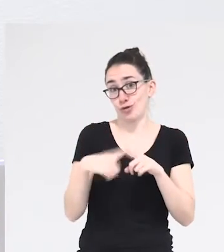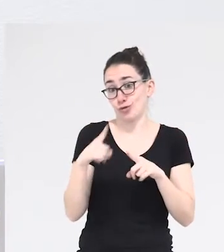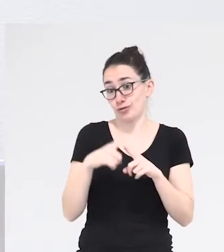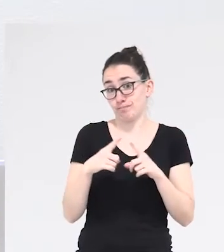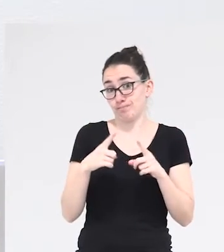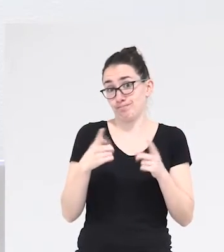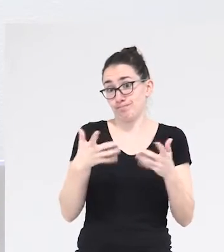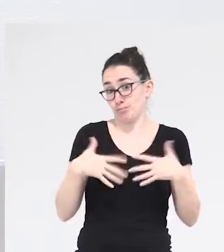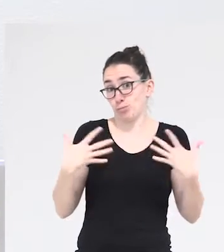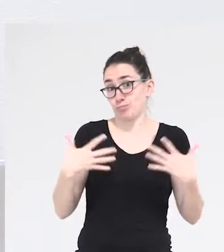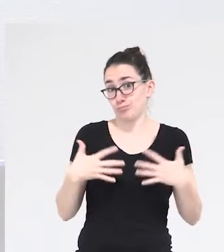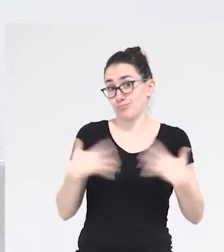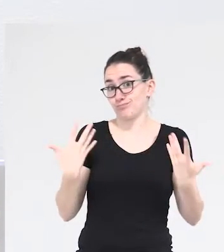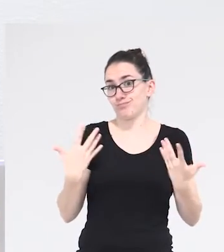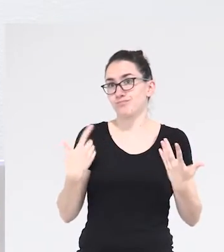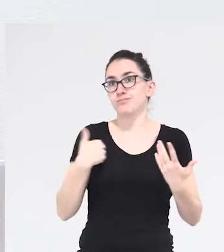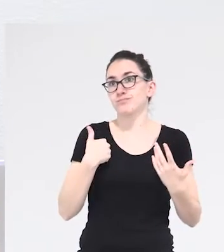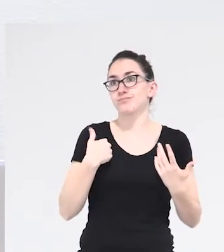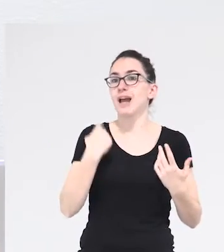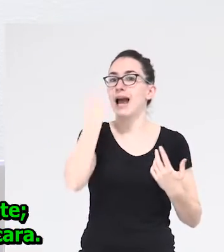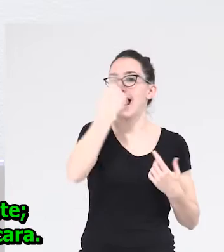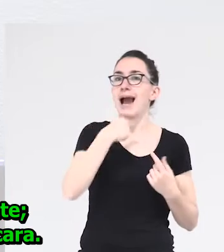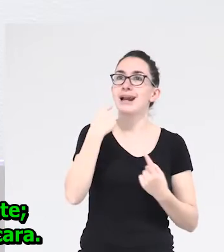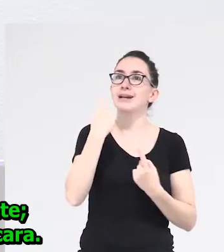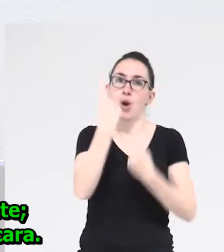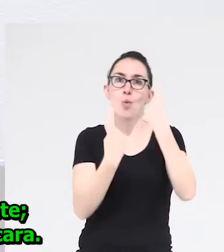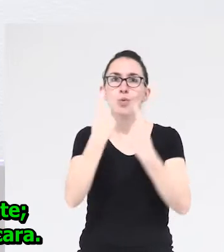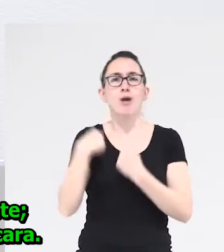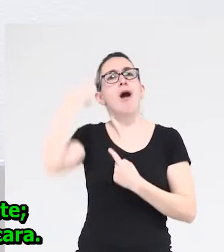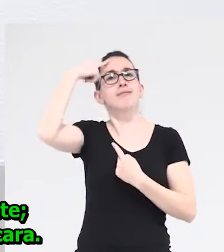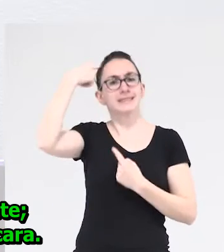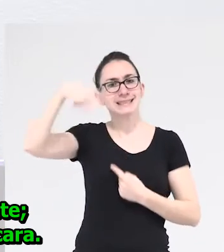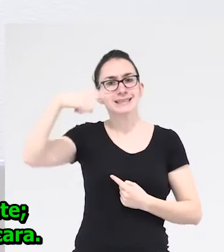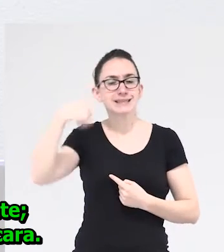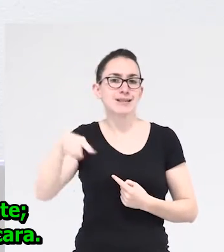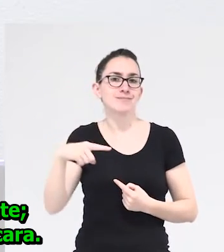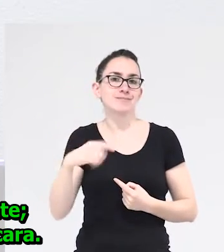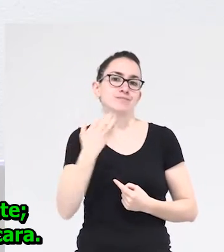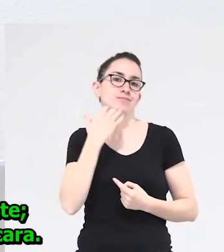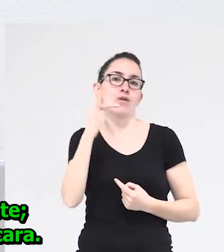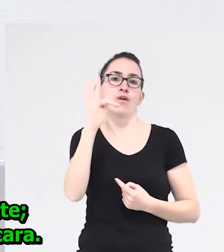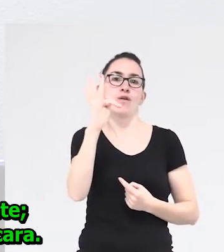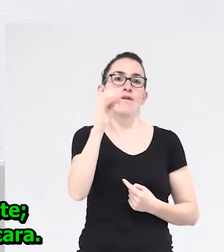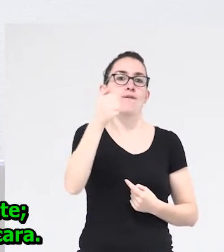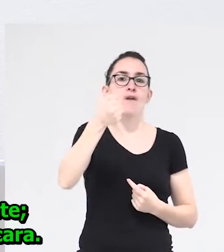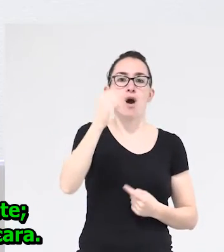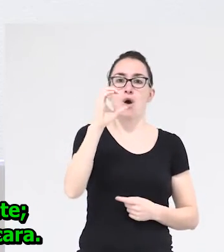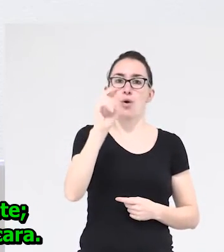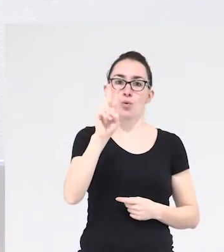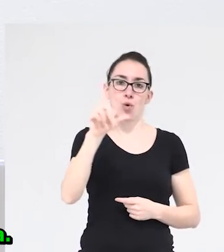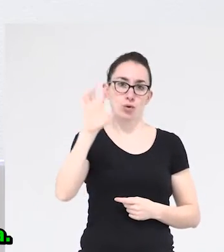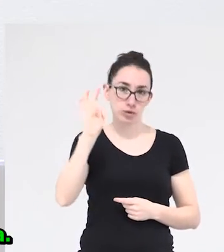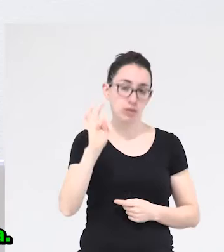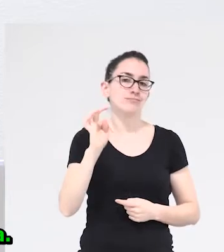siempre tiene presente las caras de alguna gente, tipo a Foucault siempre lo tiene presente, o sea, más o menos sabe cuál es su